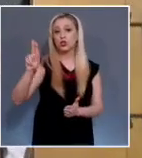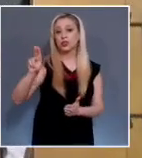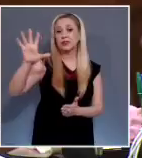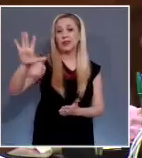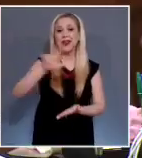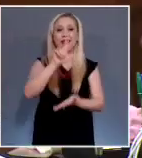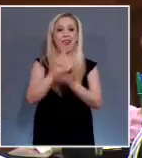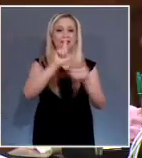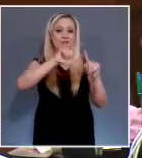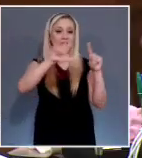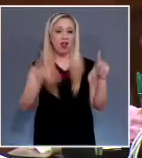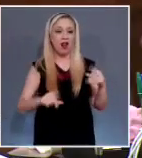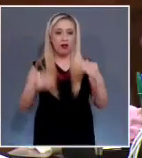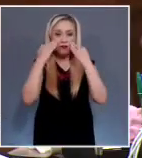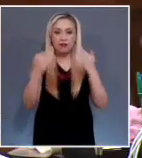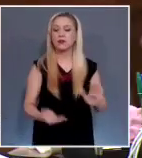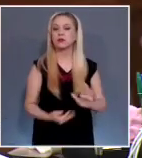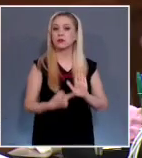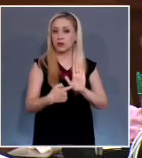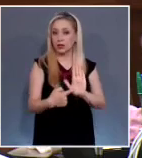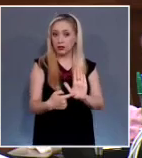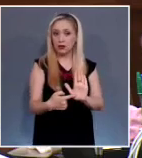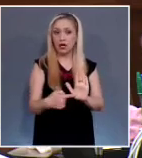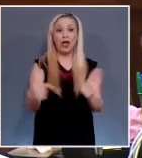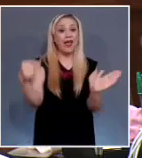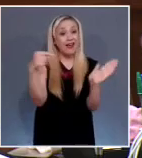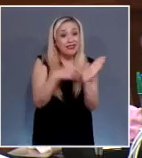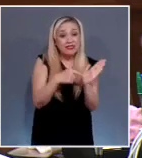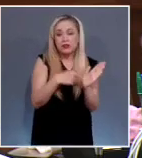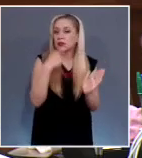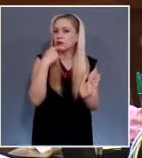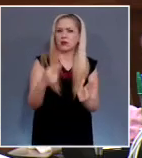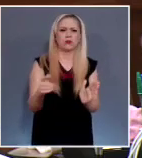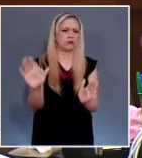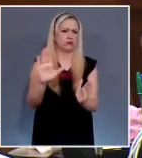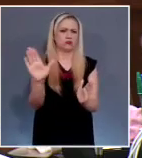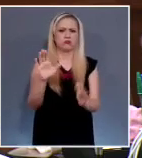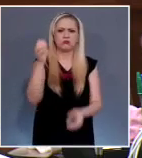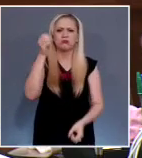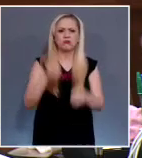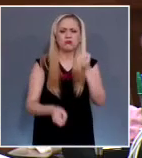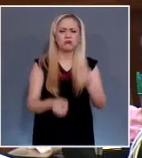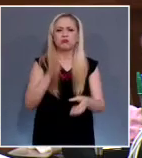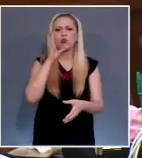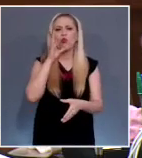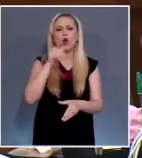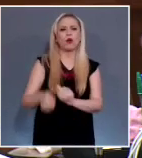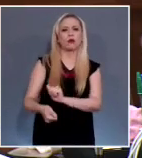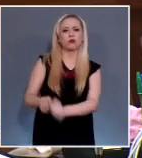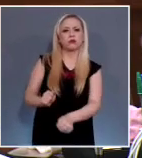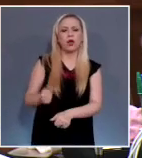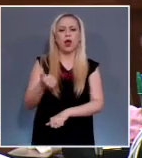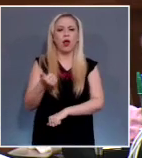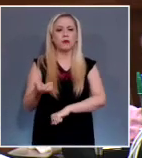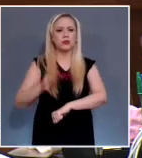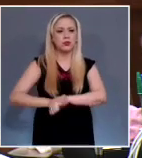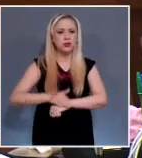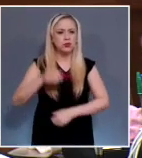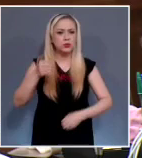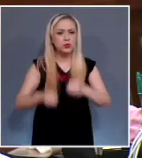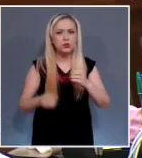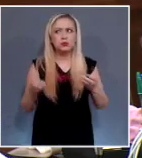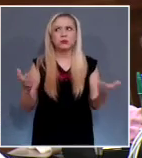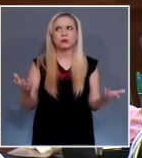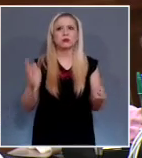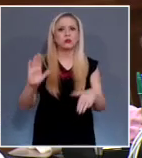Transparencia. Este artículo no prevé la procedencia del juicio de nulidad ante el Tribunal de Justicia Administrativa por la imposición de una multa